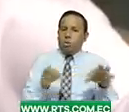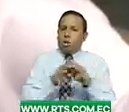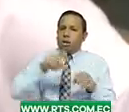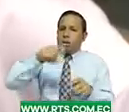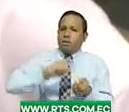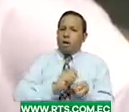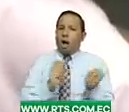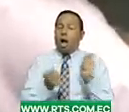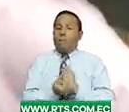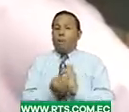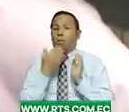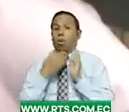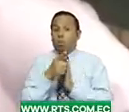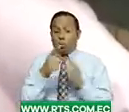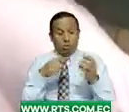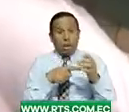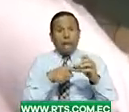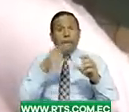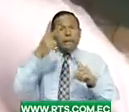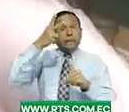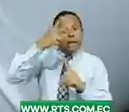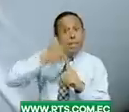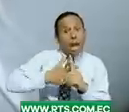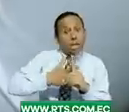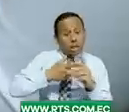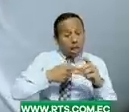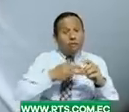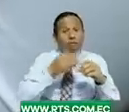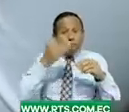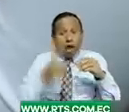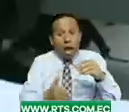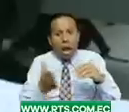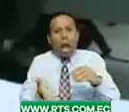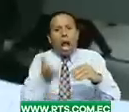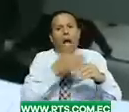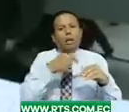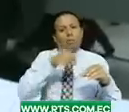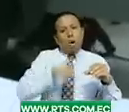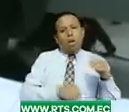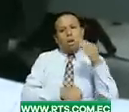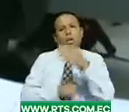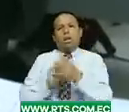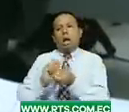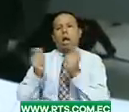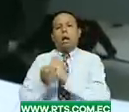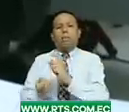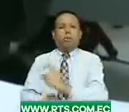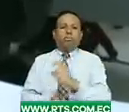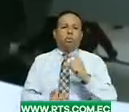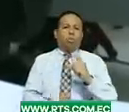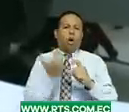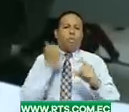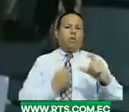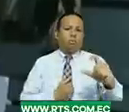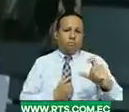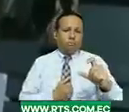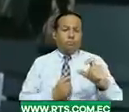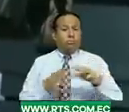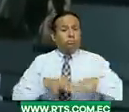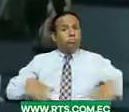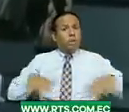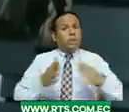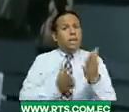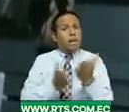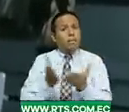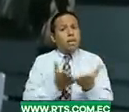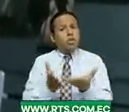le recordamos que el servicio de cedulación a nivel nacional se mantiene operativo en todas las agencias del Registro Civil. Su turno